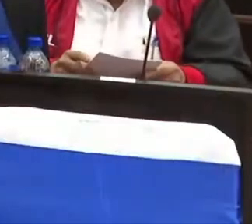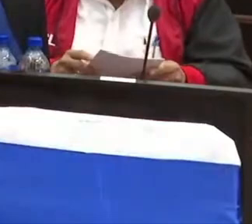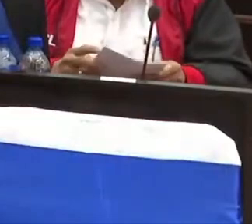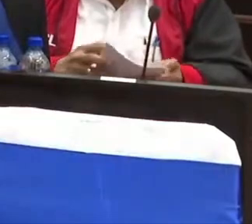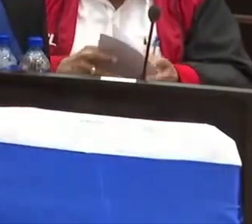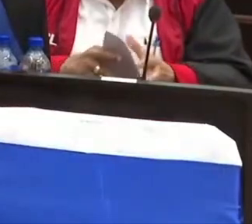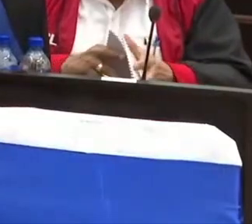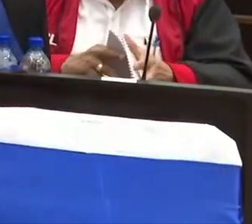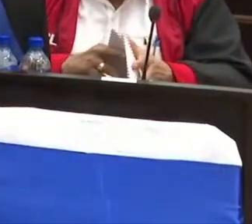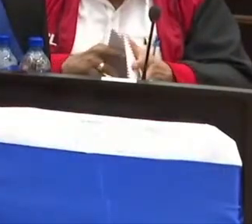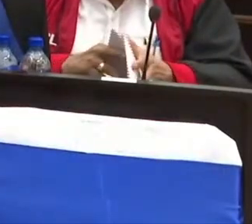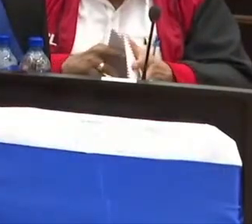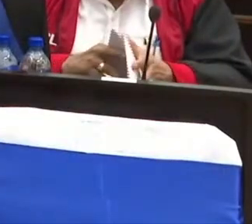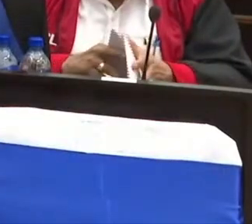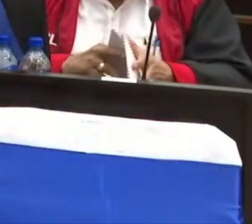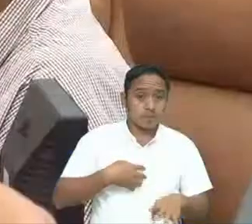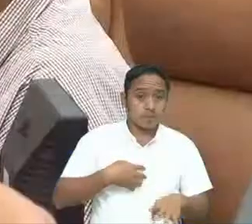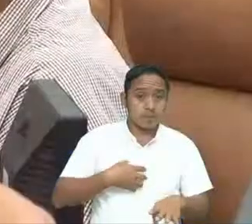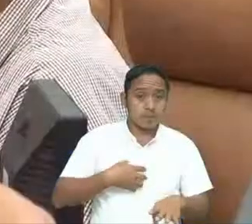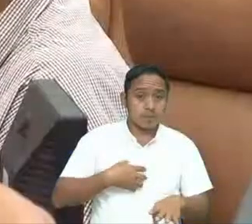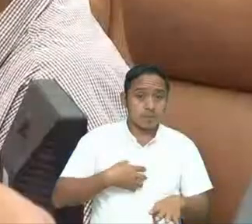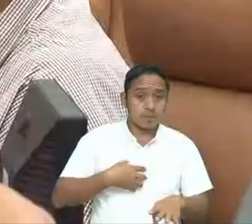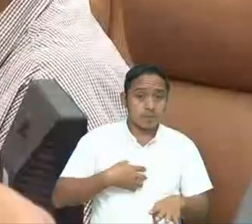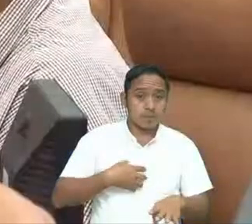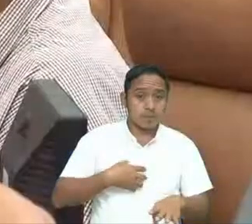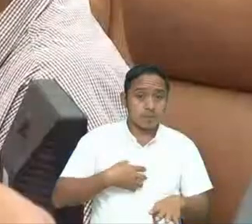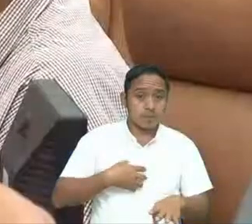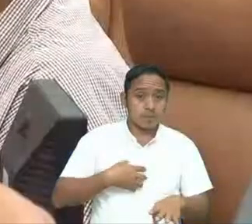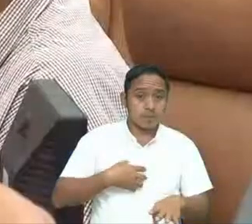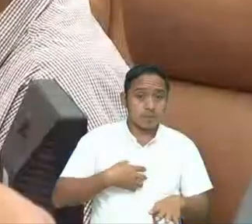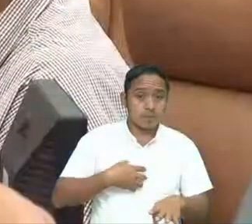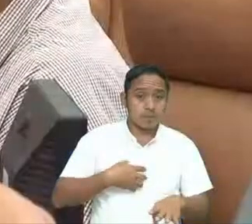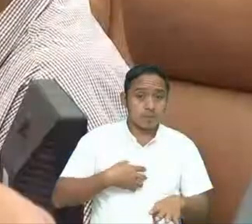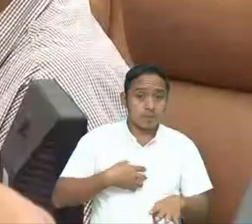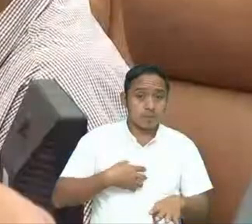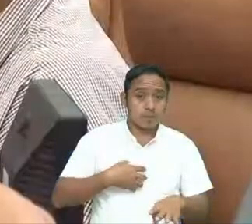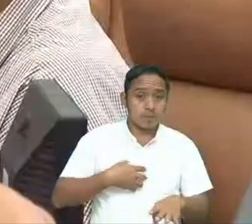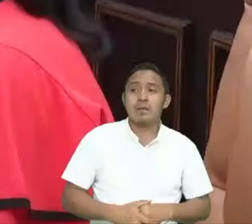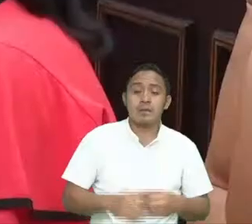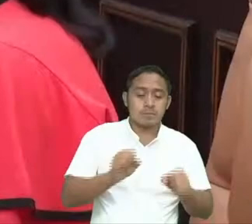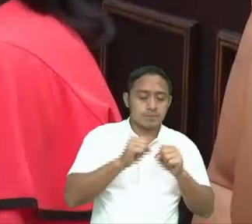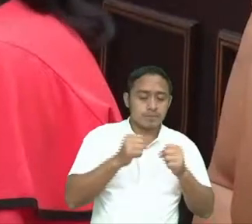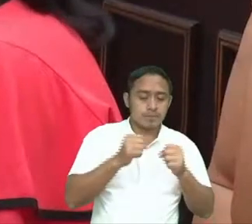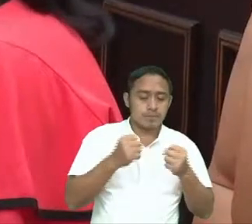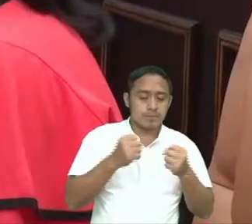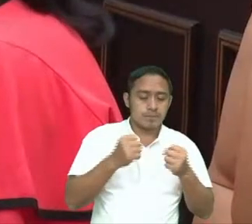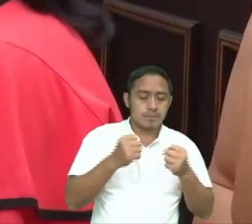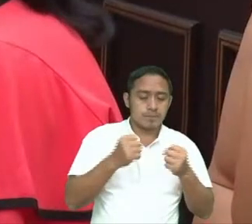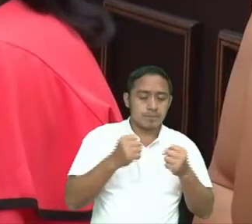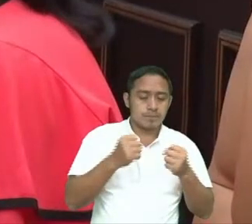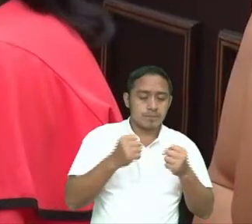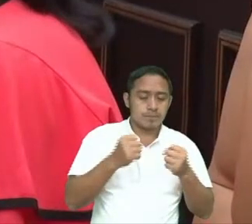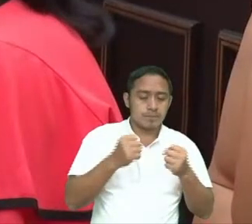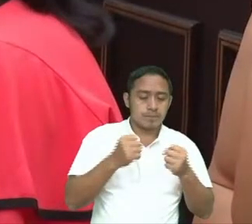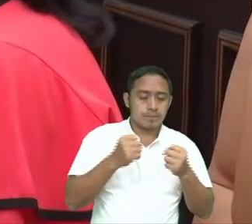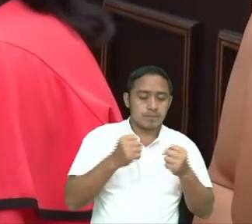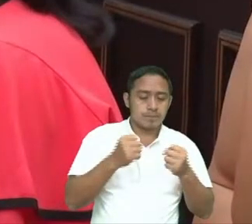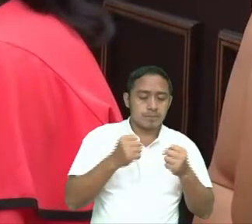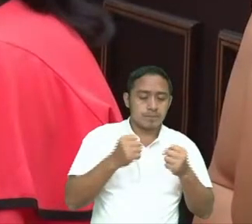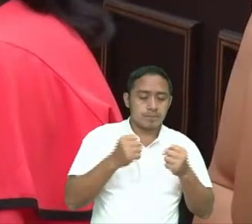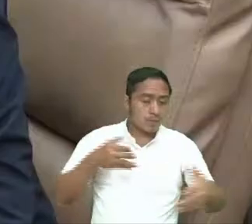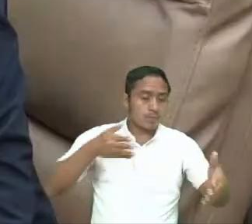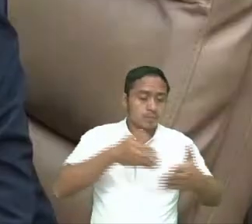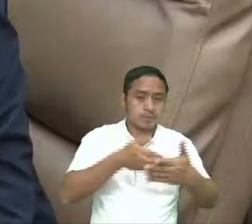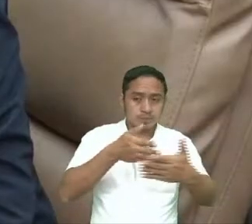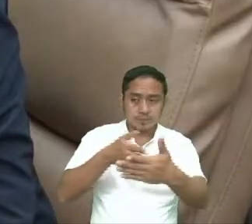La Asamblea Nacional canceló la personalidad jurídica de otras 100 organizaciones no gubernamentales, entre ellas la Asociación de